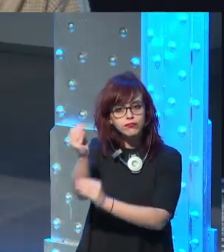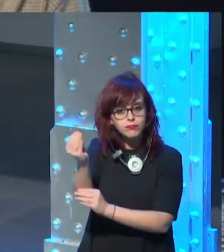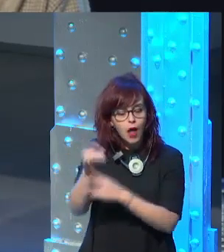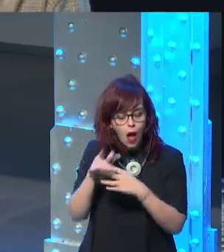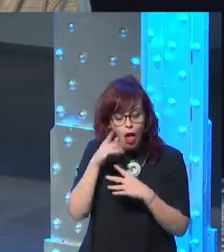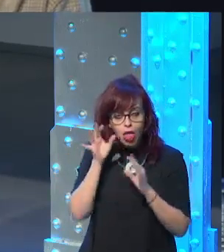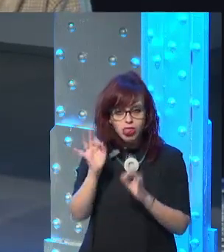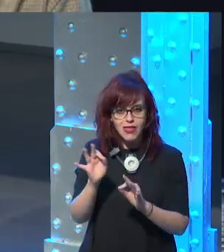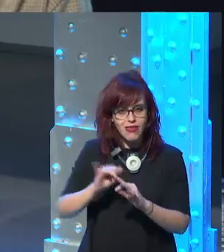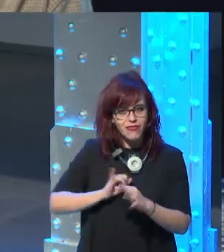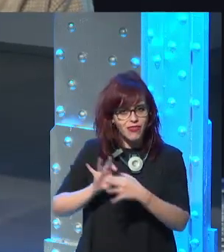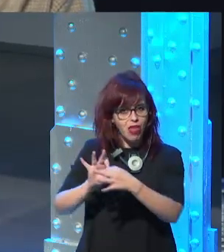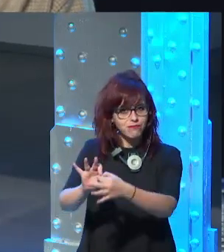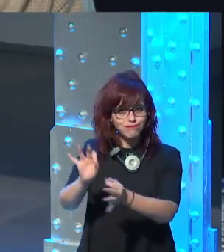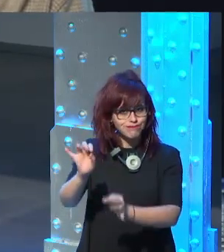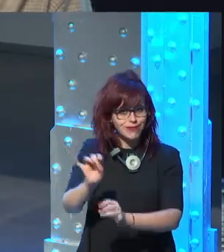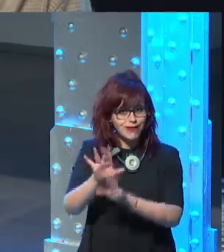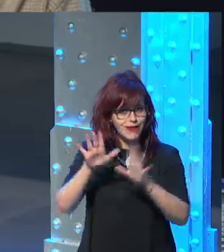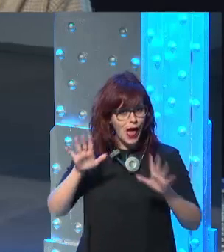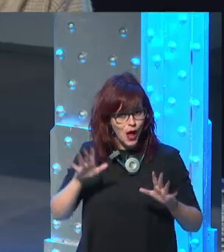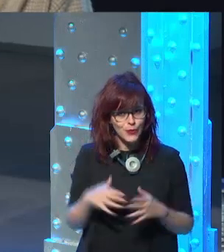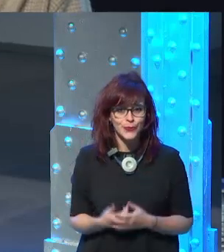y yo veo a Jane.